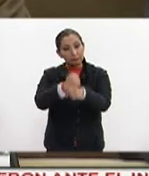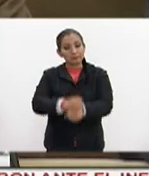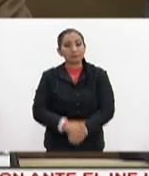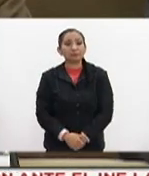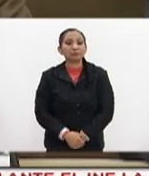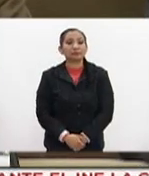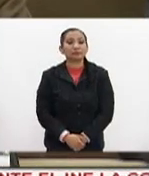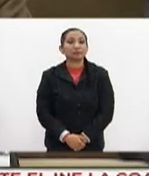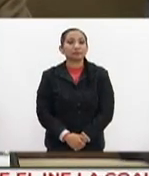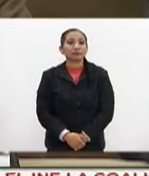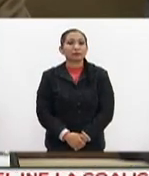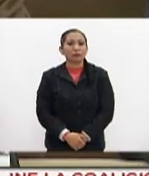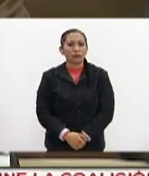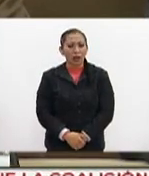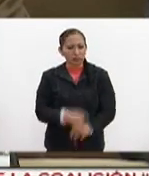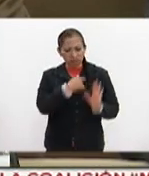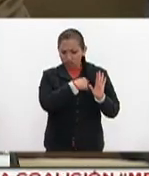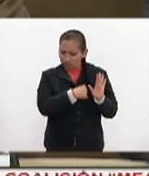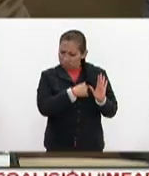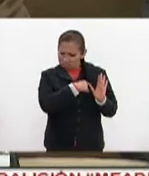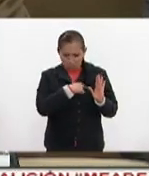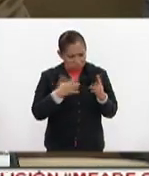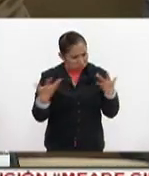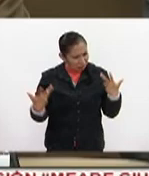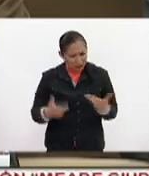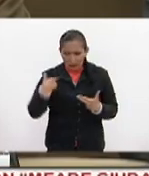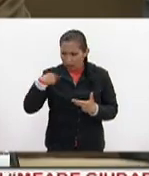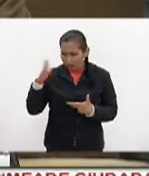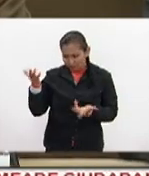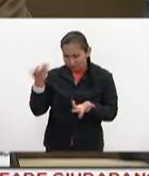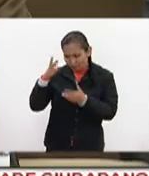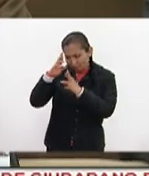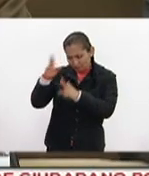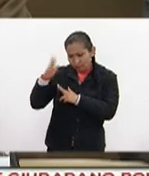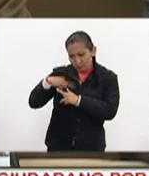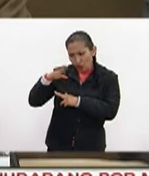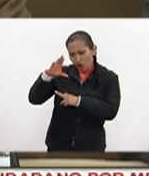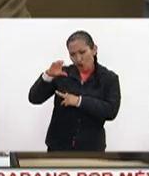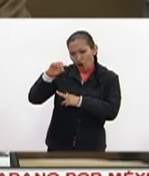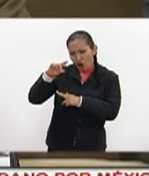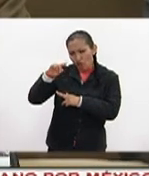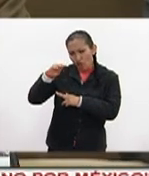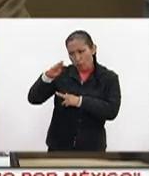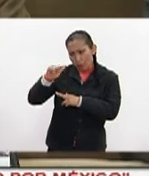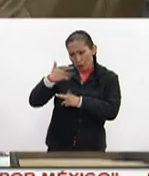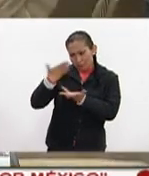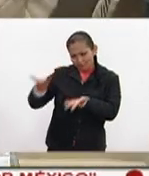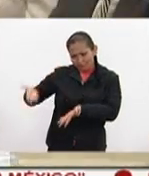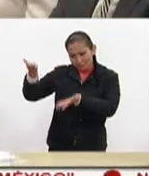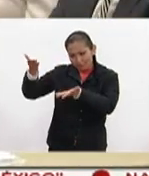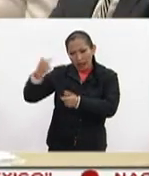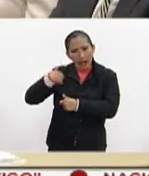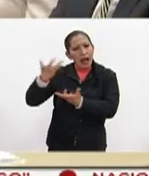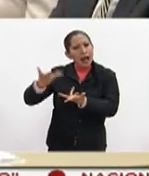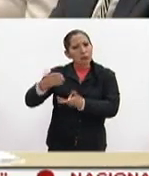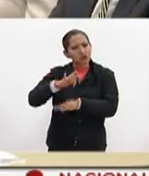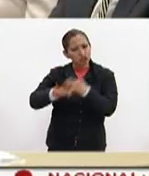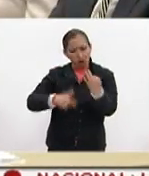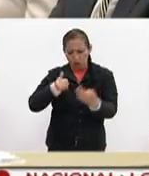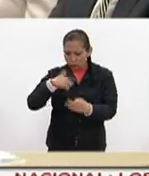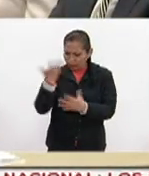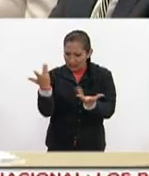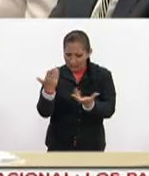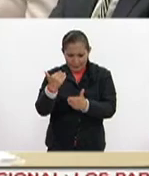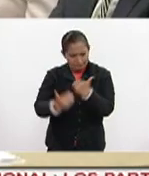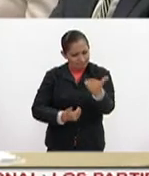año. Comprometidos con ello, doctor Córdoba, y me comprometo que haremos todo lo que esté en nuestra